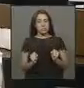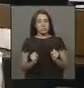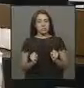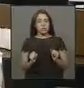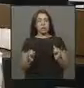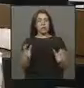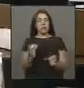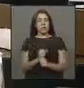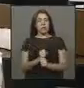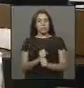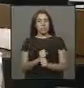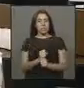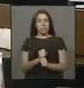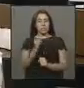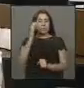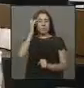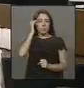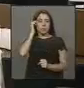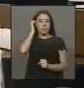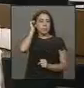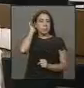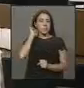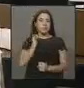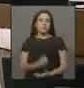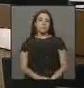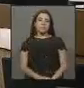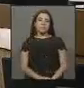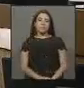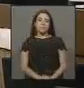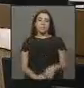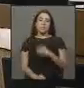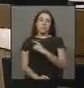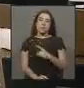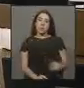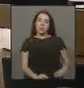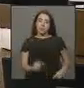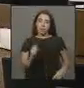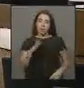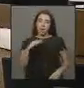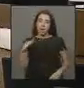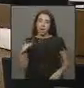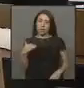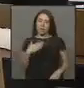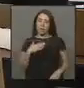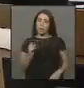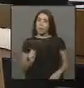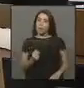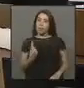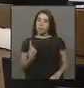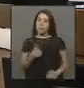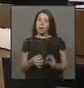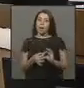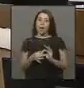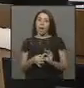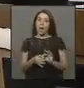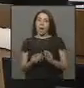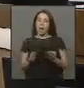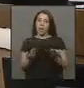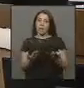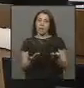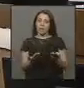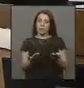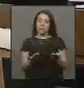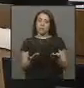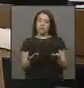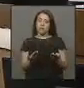y expeditamente y eficazmente. Bueno, como parlamentaria de la región de Atacama, quiero primero que todo agradecer a